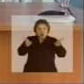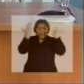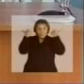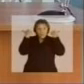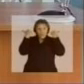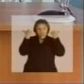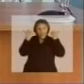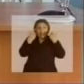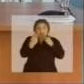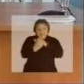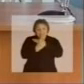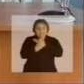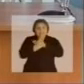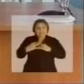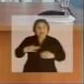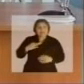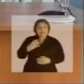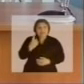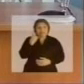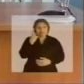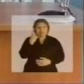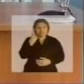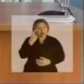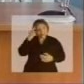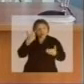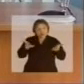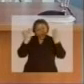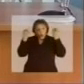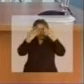valor central es la defensa de la vida.